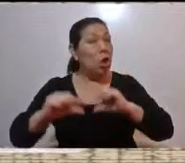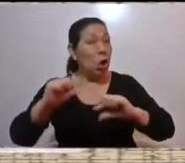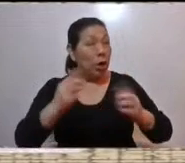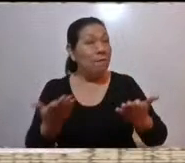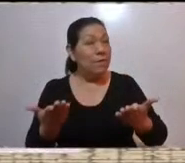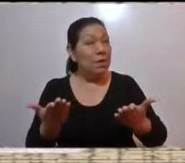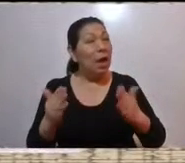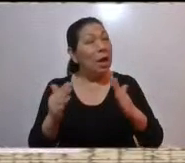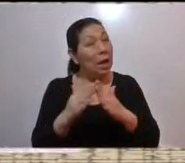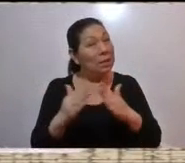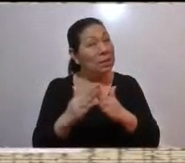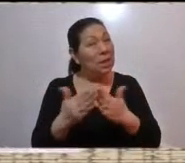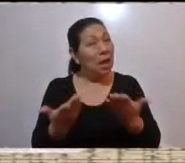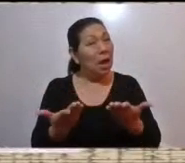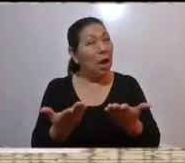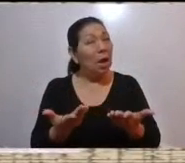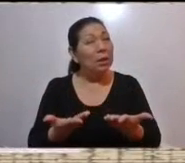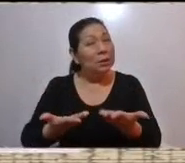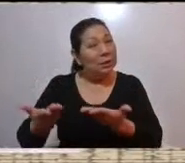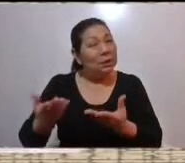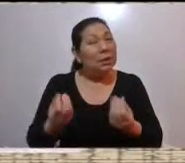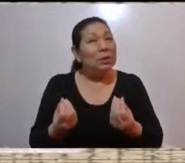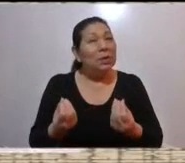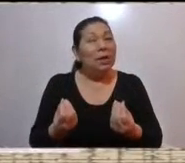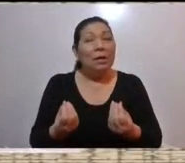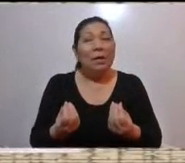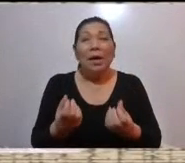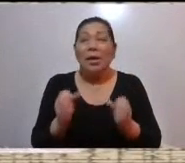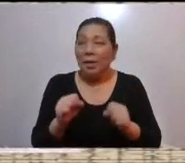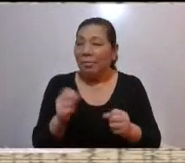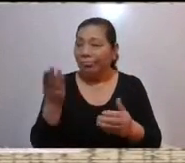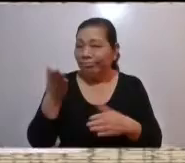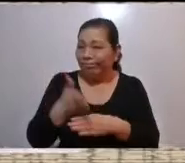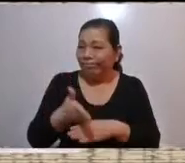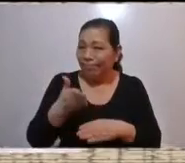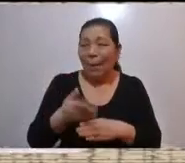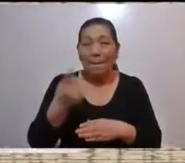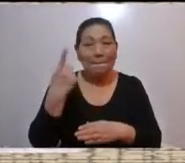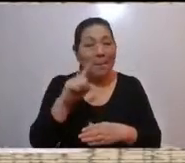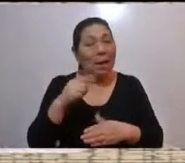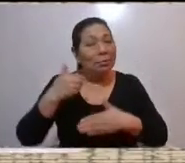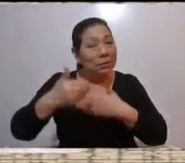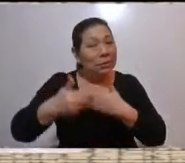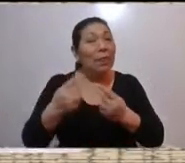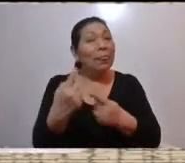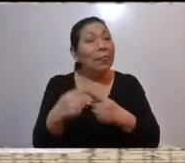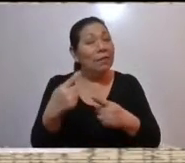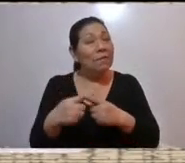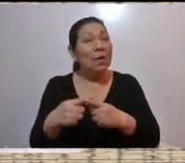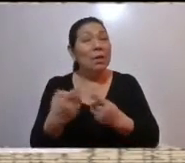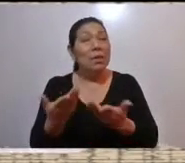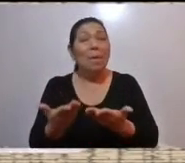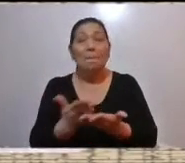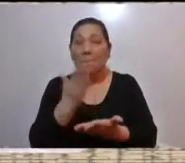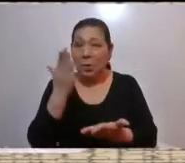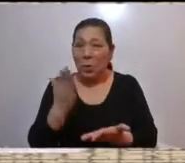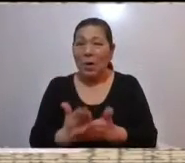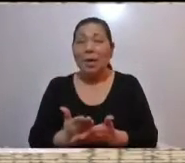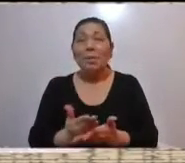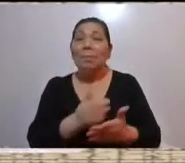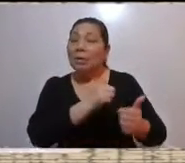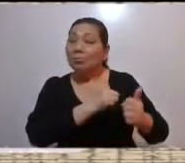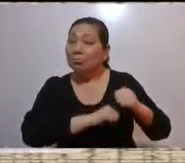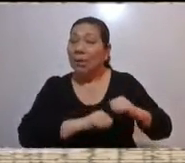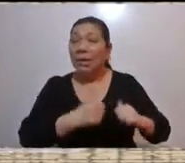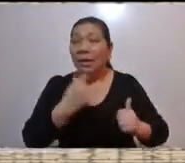geográfico, exige que se deban tener en cuenta tales circunstancias como factores que concurren para generar diversas y múltiples